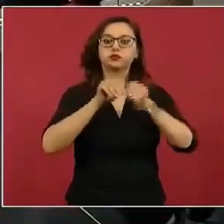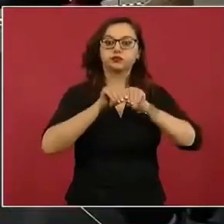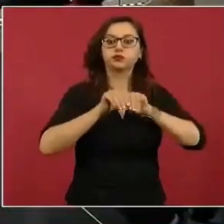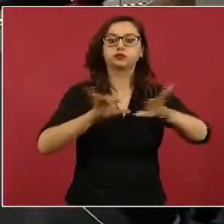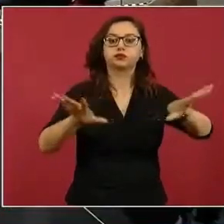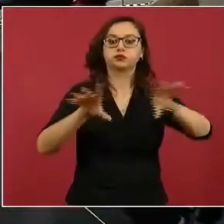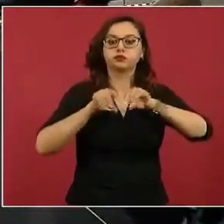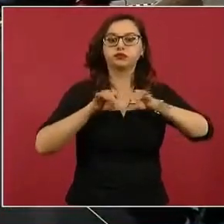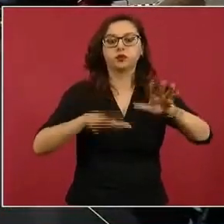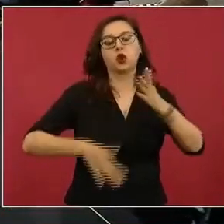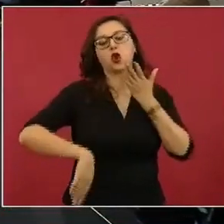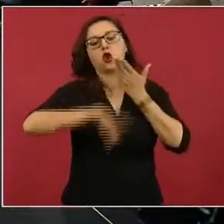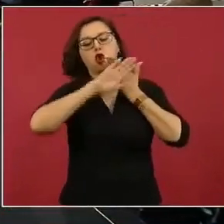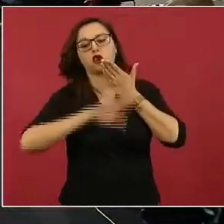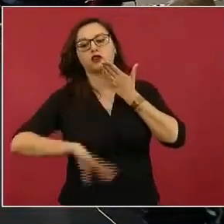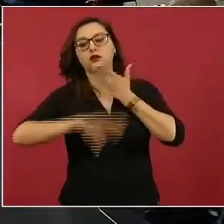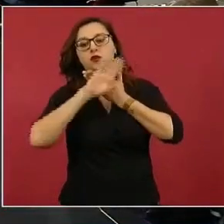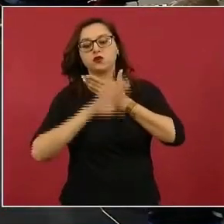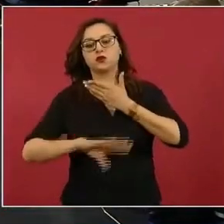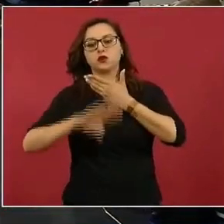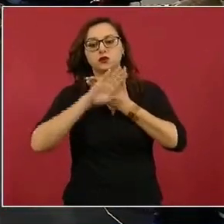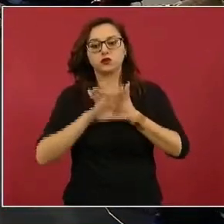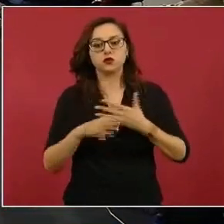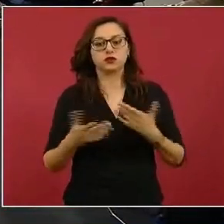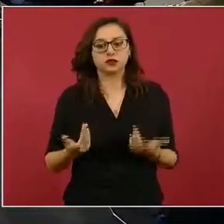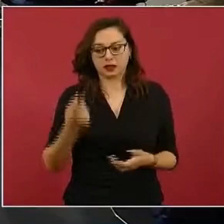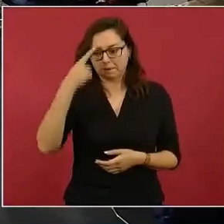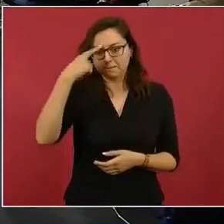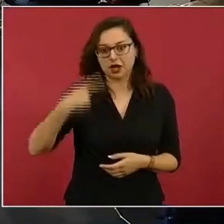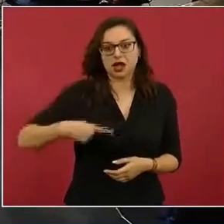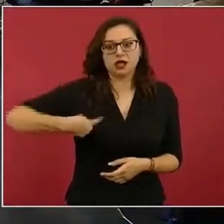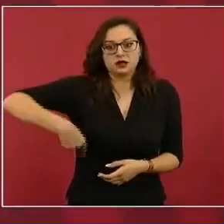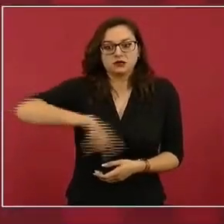dejáramos de existir políticamente. Nada más que